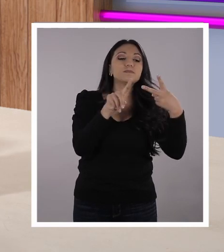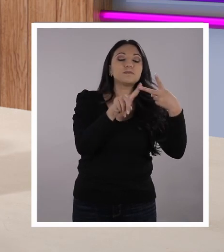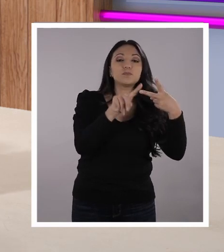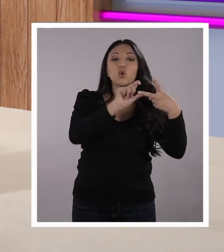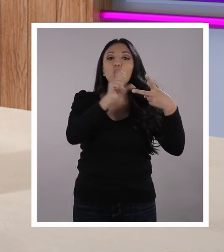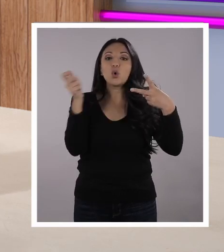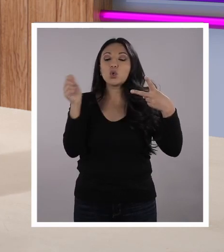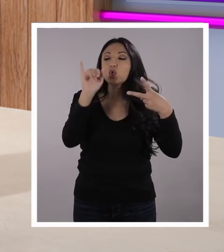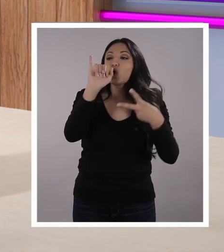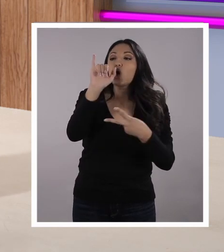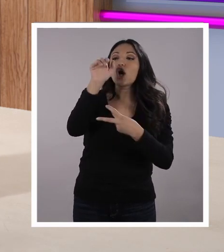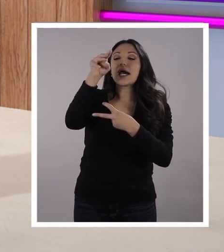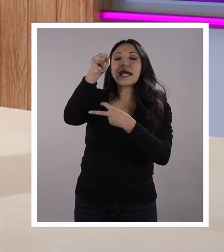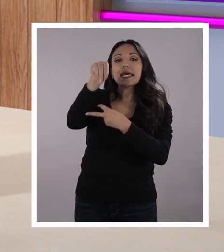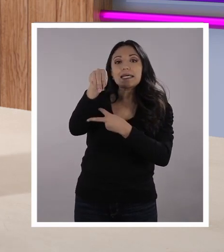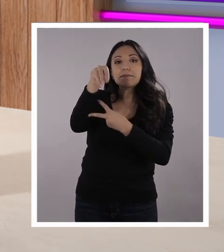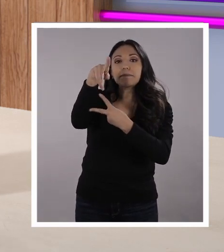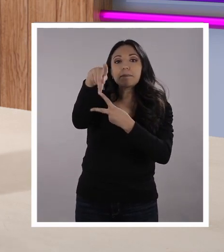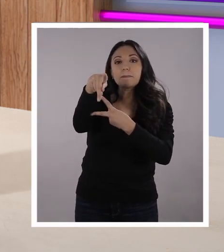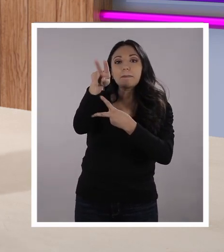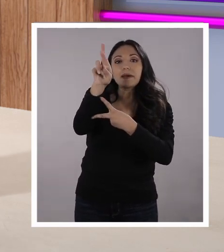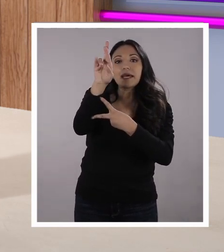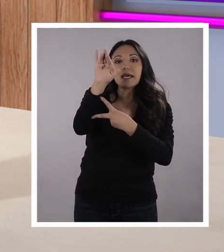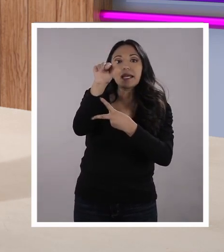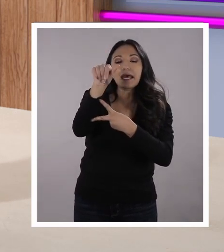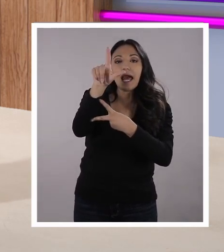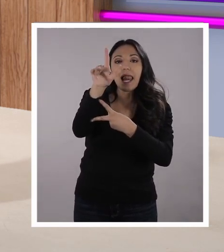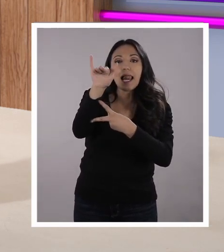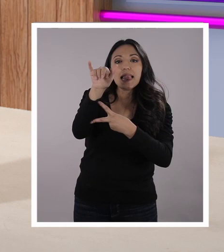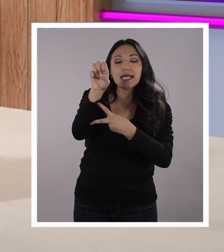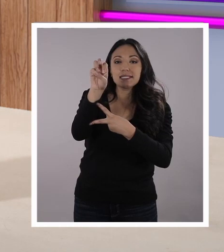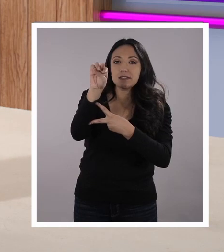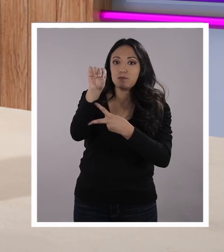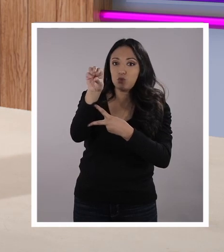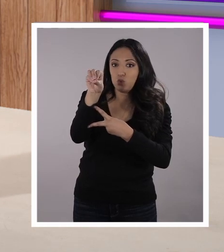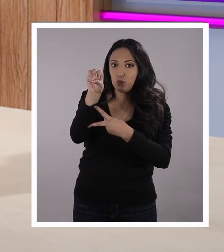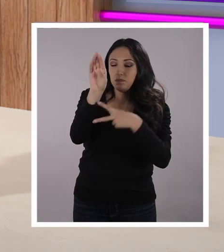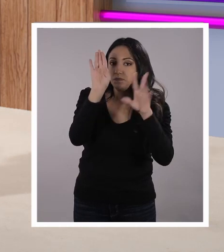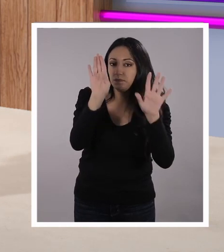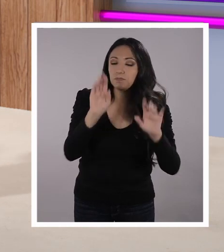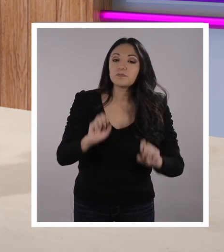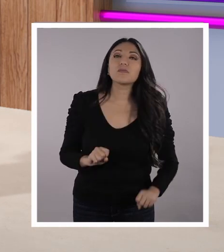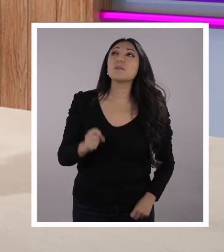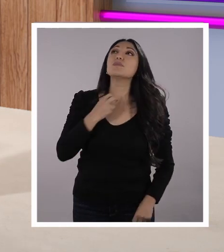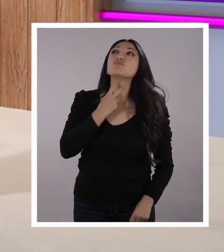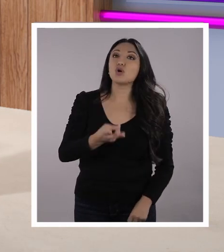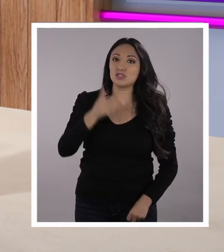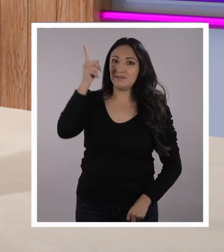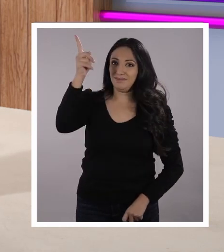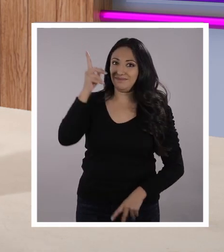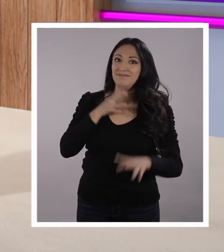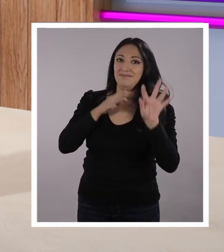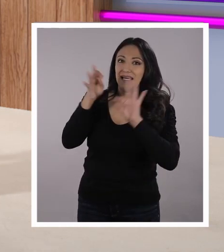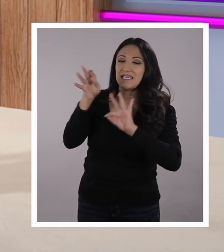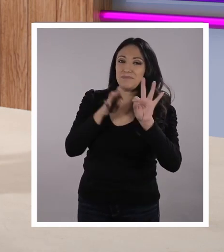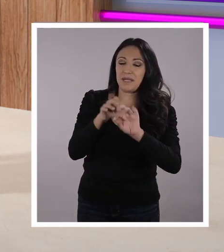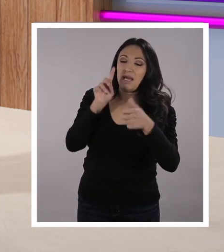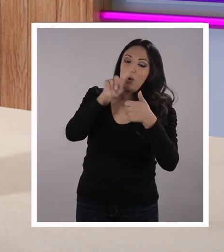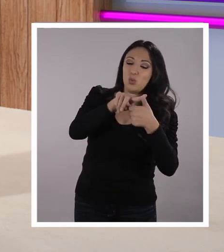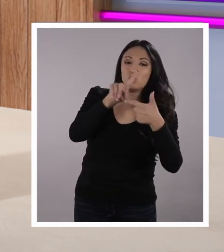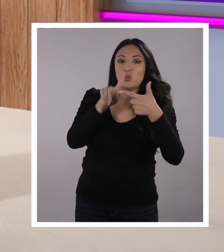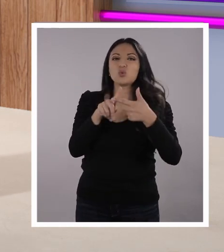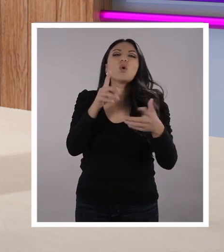Ah, ahora me hace sentido porque bien. La profe. Muy bien. Santi, pidamos ayuda a Webster. ¿Qué es